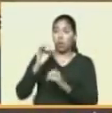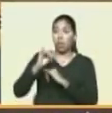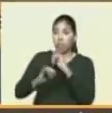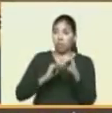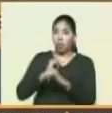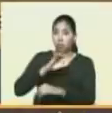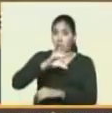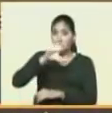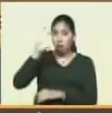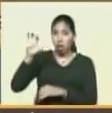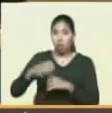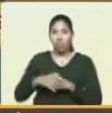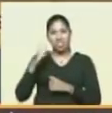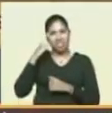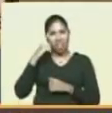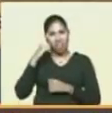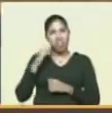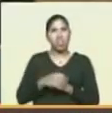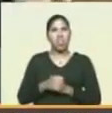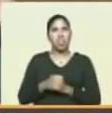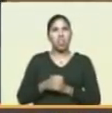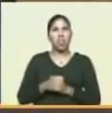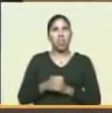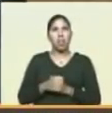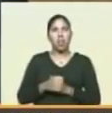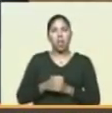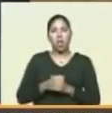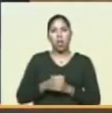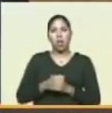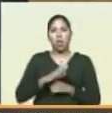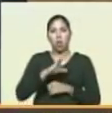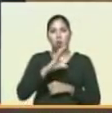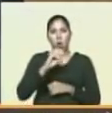como Pepsi-Cola o Pepsico, como Coca-Cola,